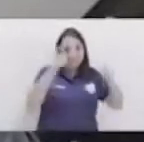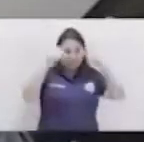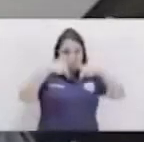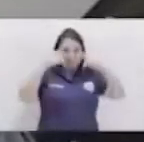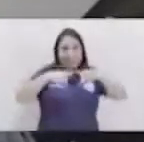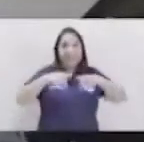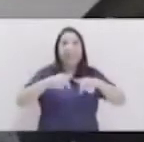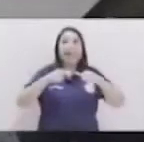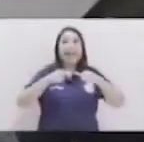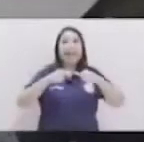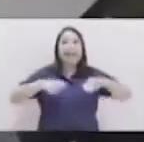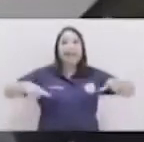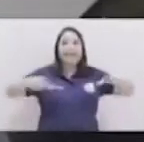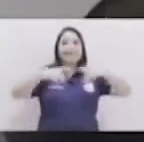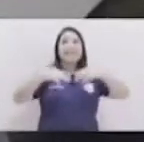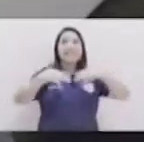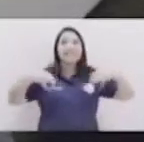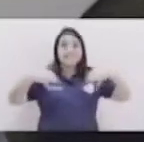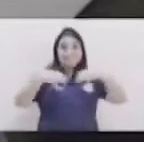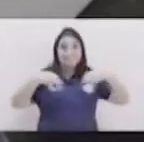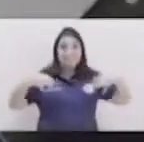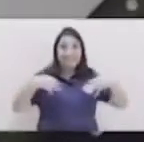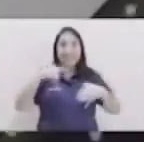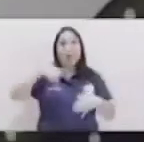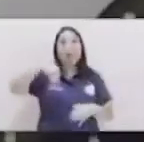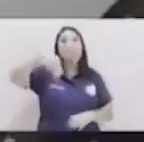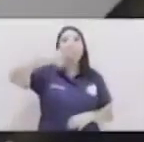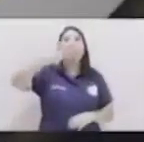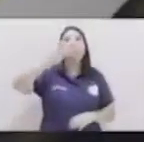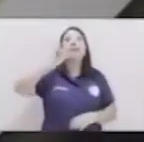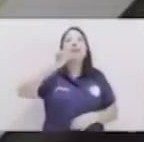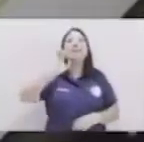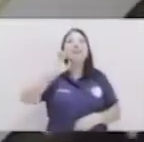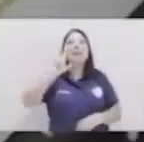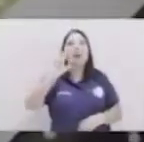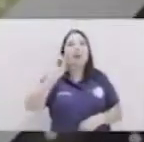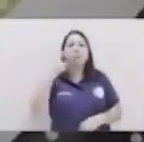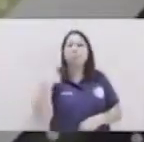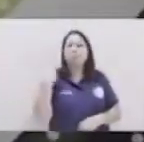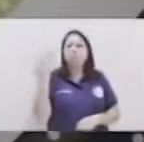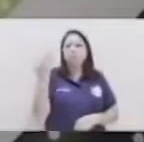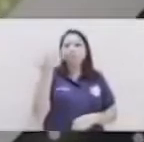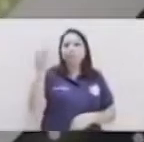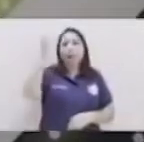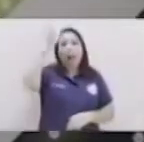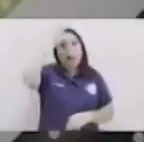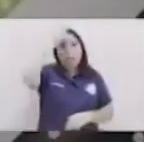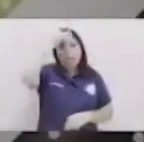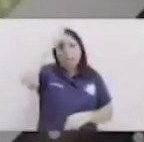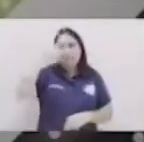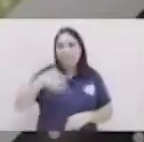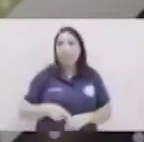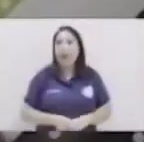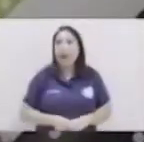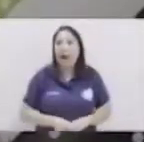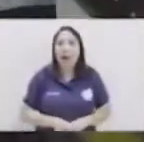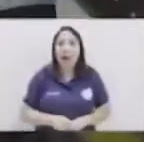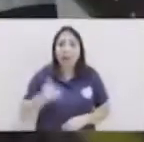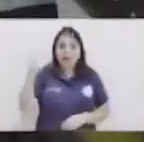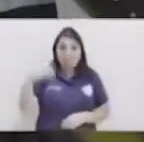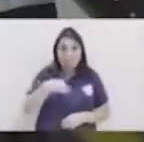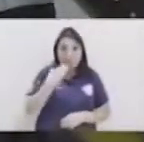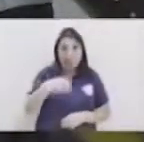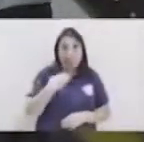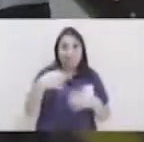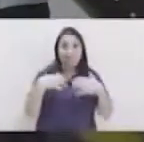Bienvenidos al segmento de Ciencias Naturales. Hoy nos acompaña Marielos Girón para seguir aprendiendo un poco más sobre gestión de riesgo. Marielos, es un